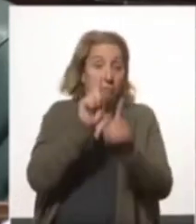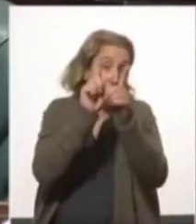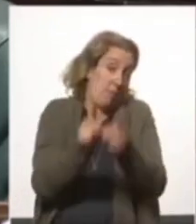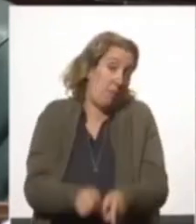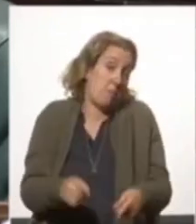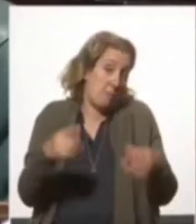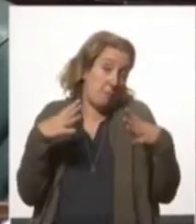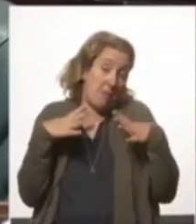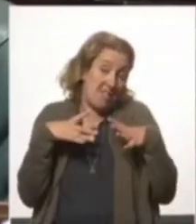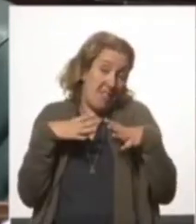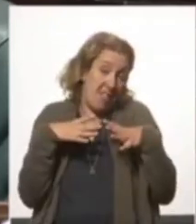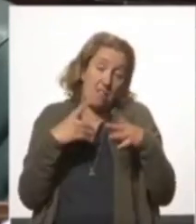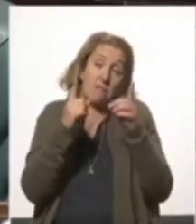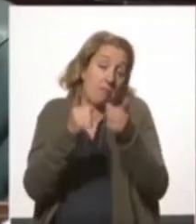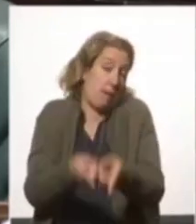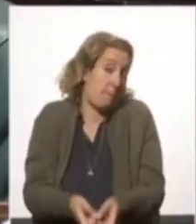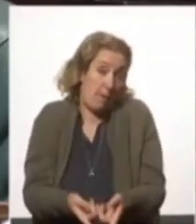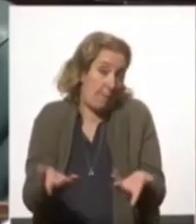de ajuste.